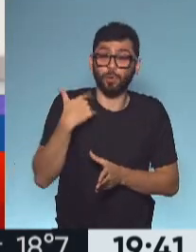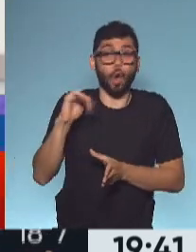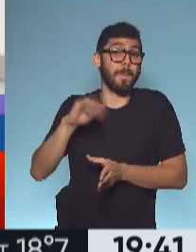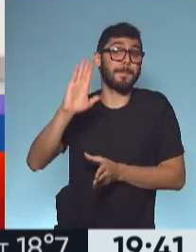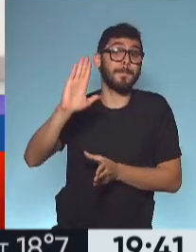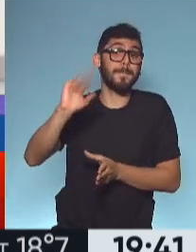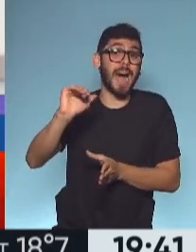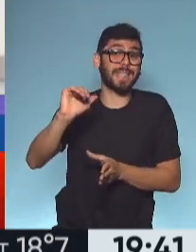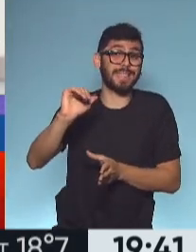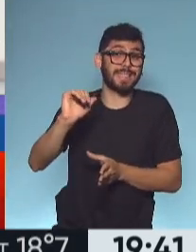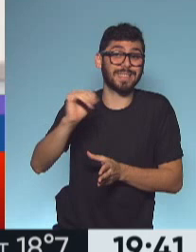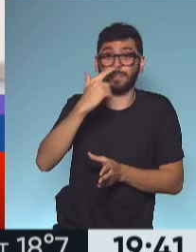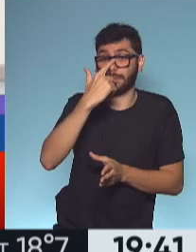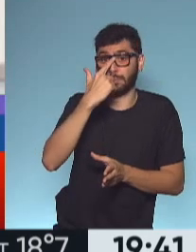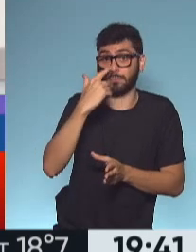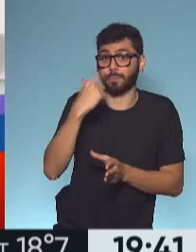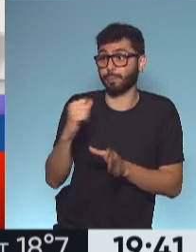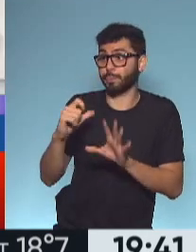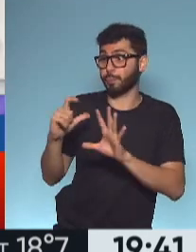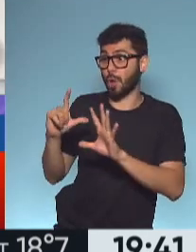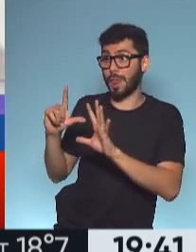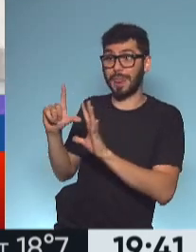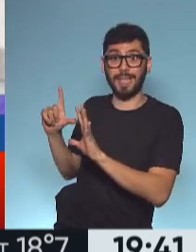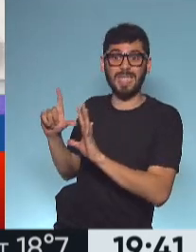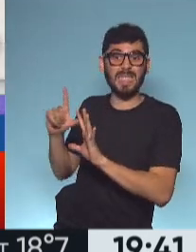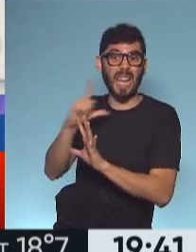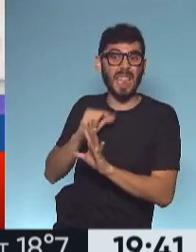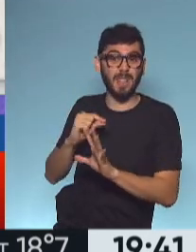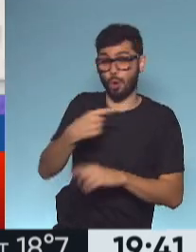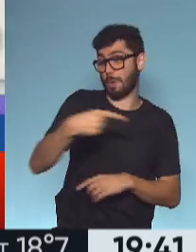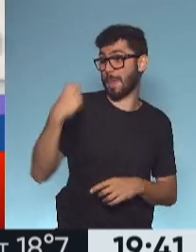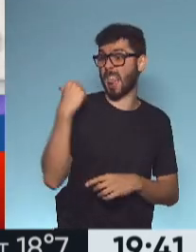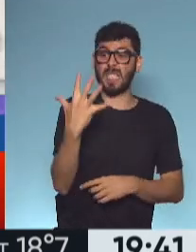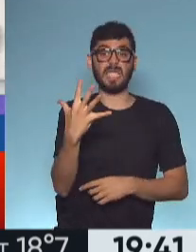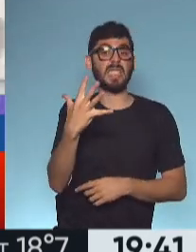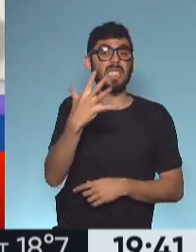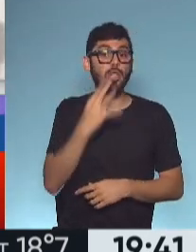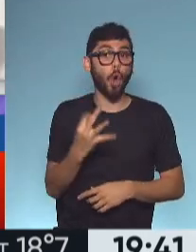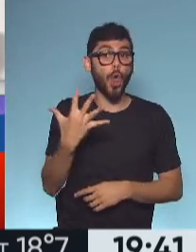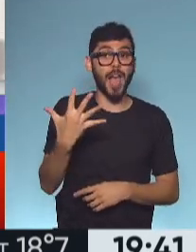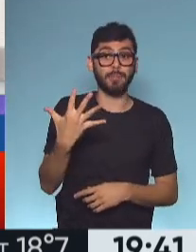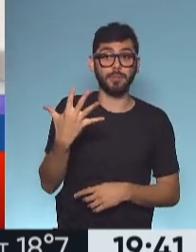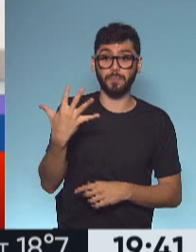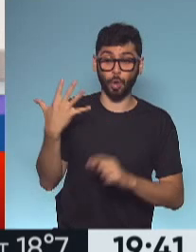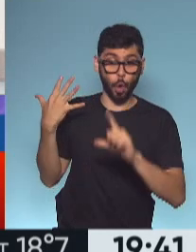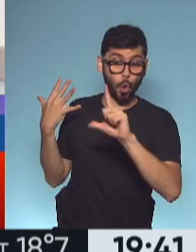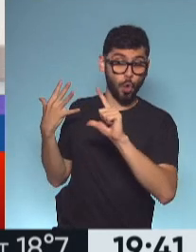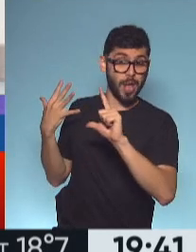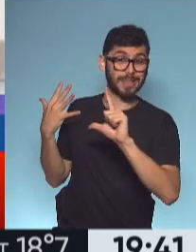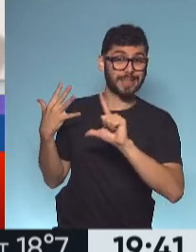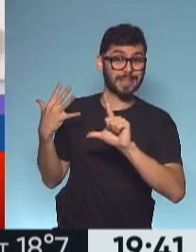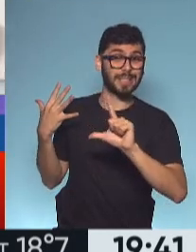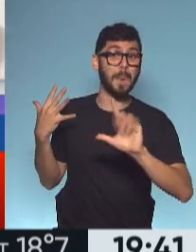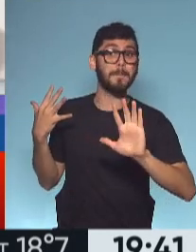viendo el impacto en 7 días hábiles, ¿no? Los 5 días de la semana pasada, el lunes y el martes. Quedan varios días todavía para